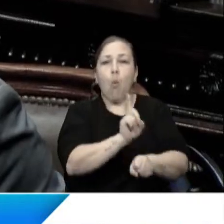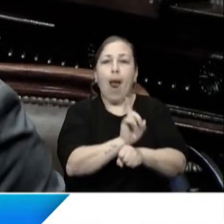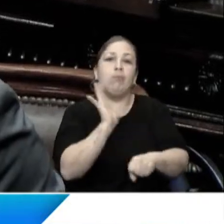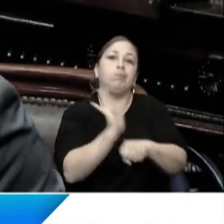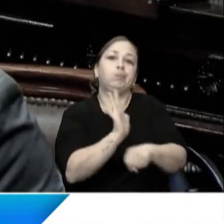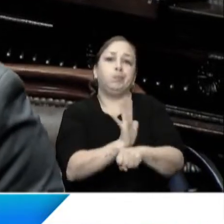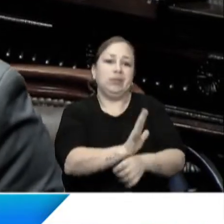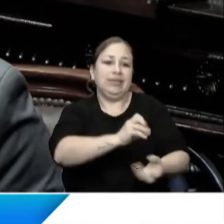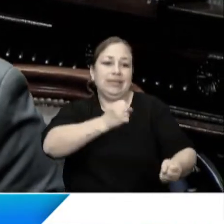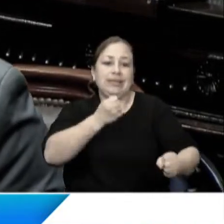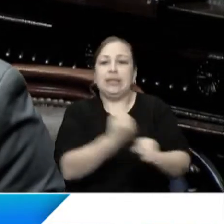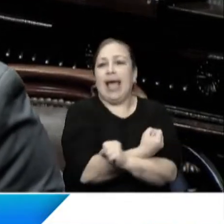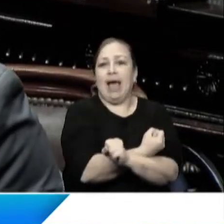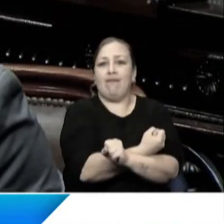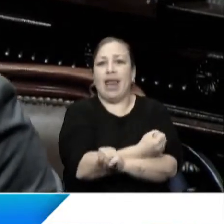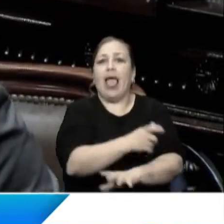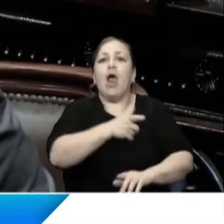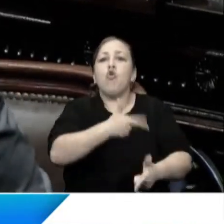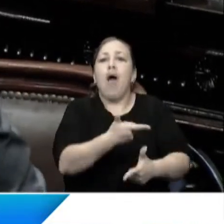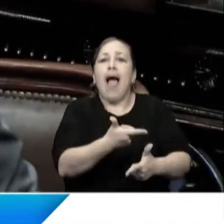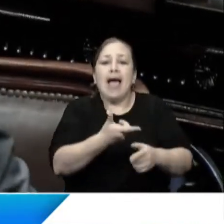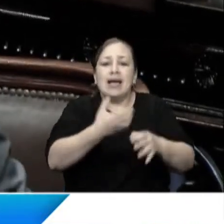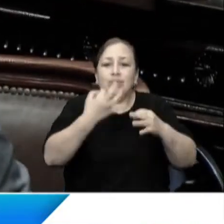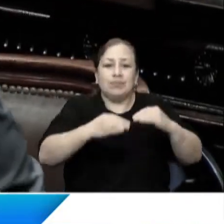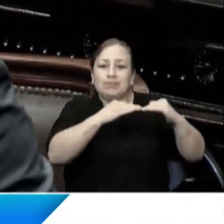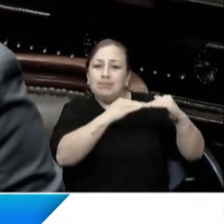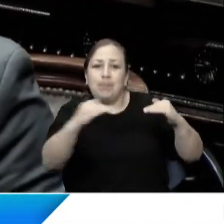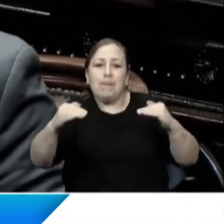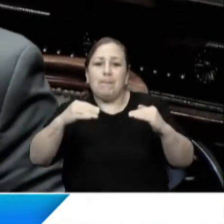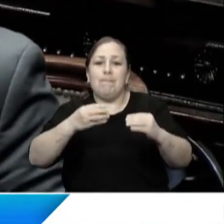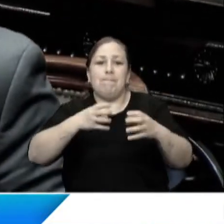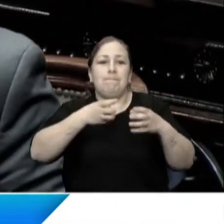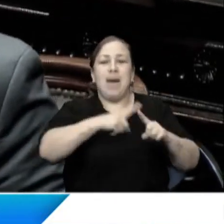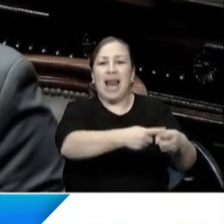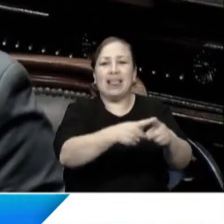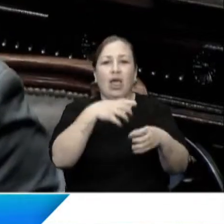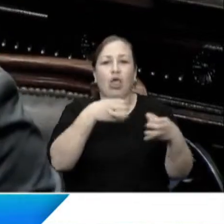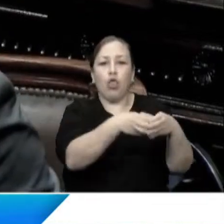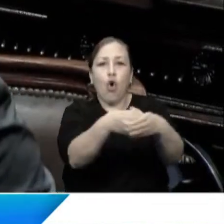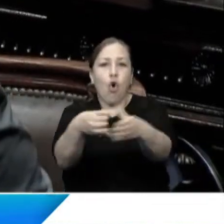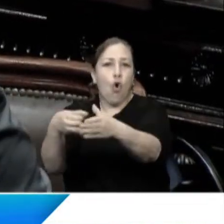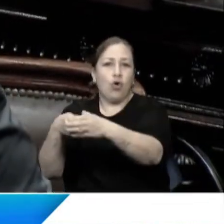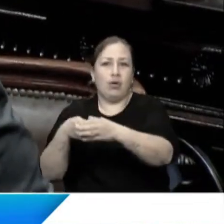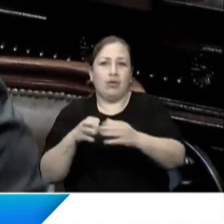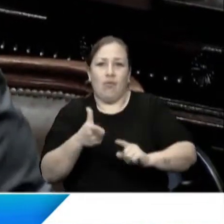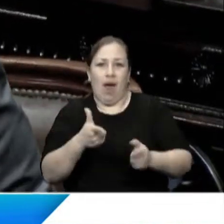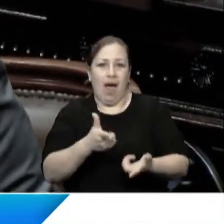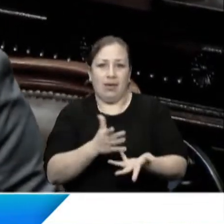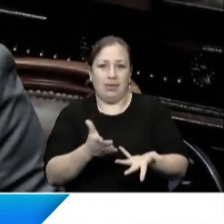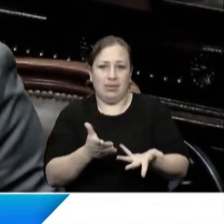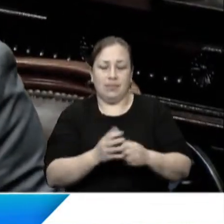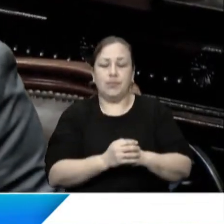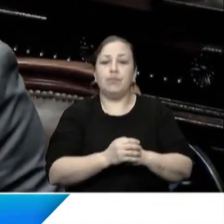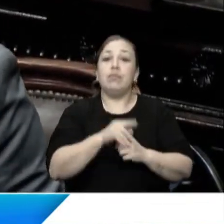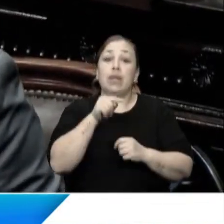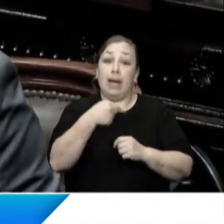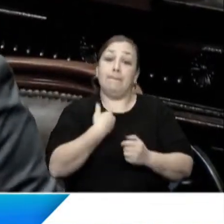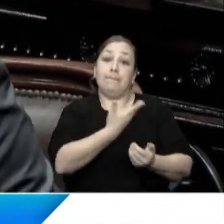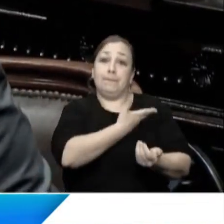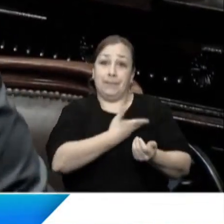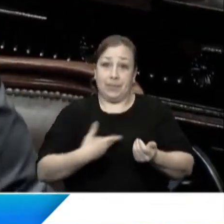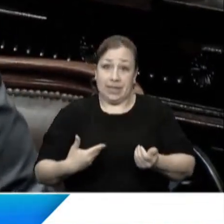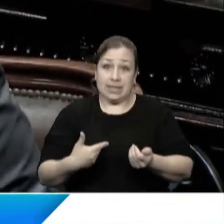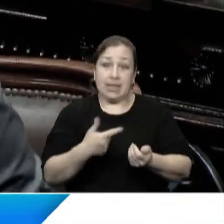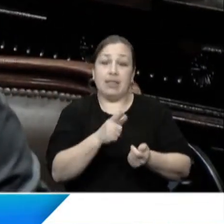resquebraja la credibilidad y la estabilidad del sistema de partidos, pero a su vez también, presidente, en